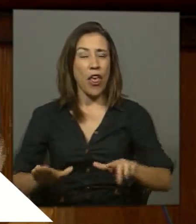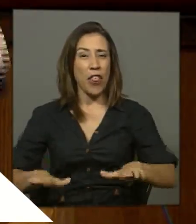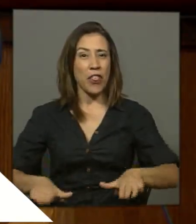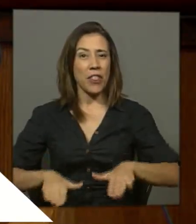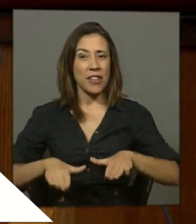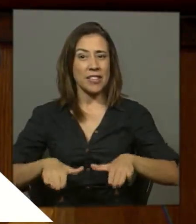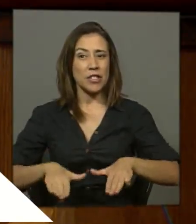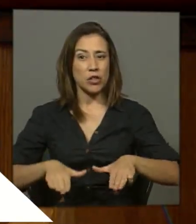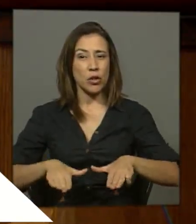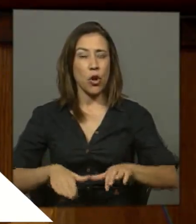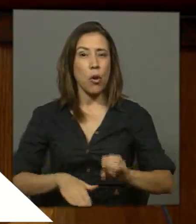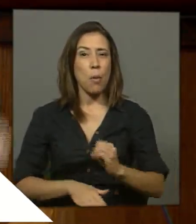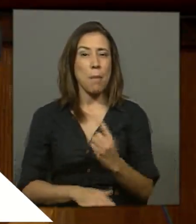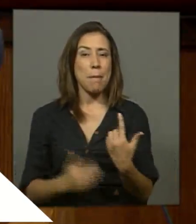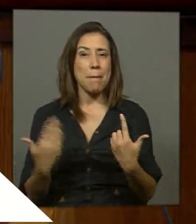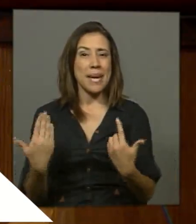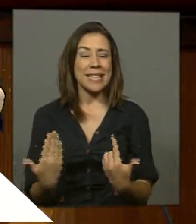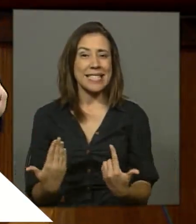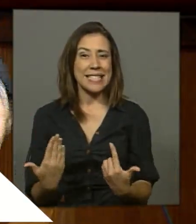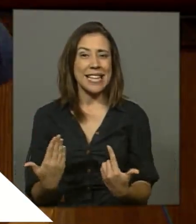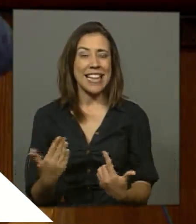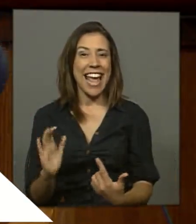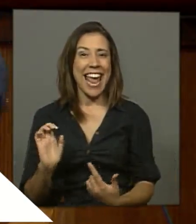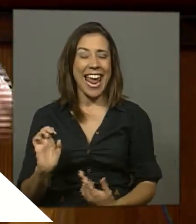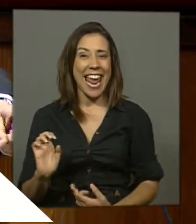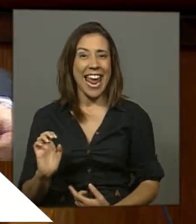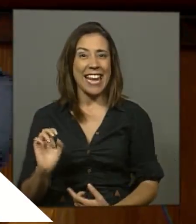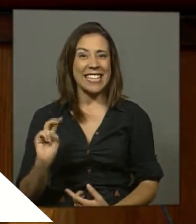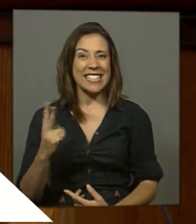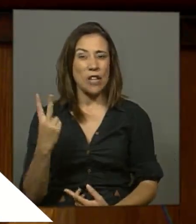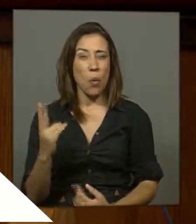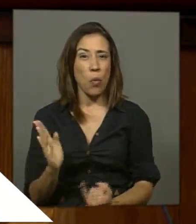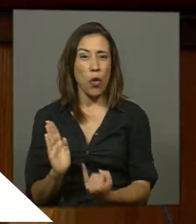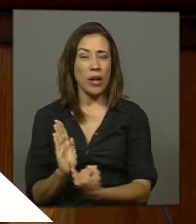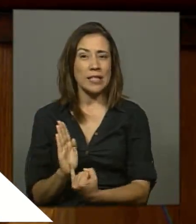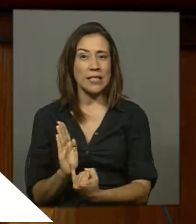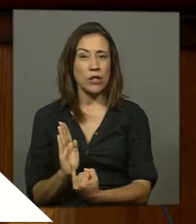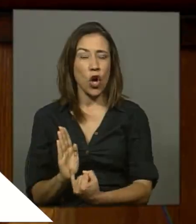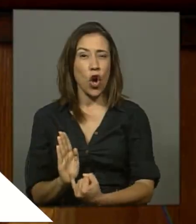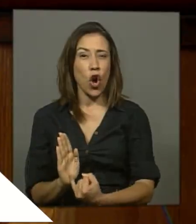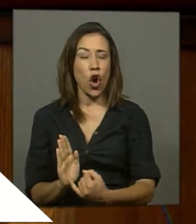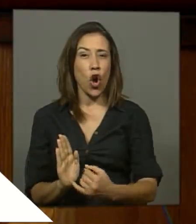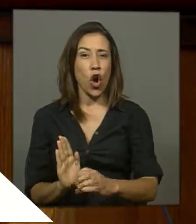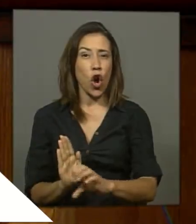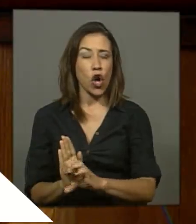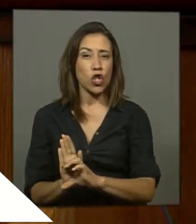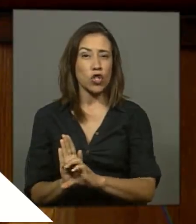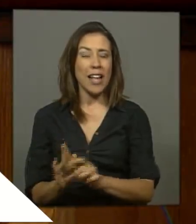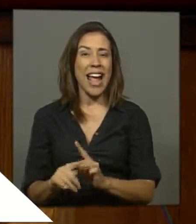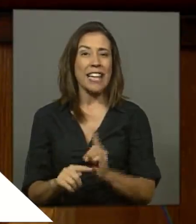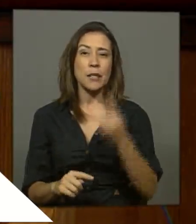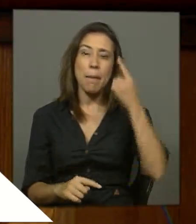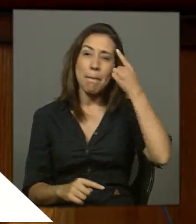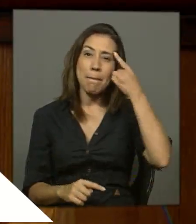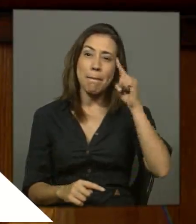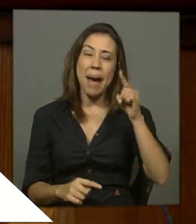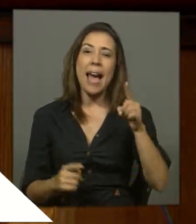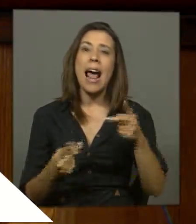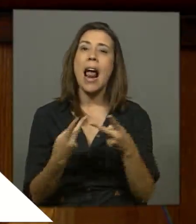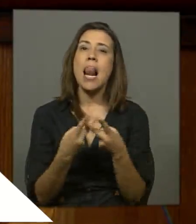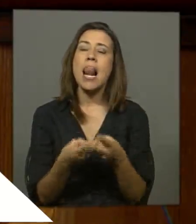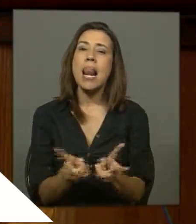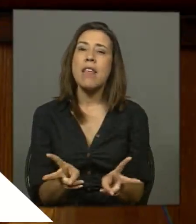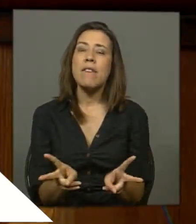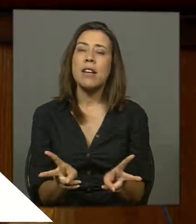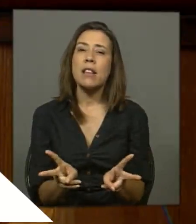19 número 7 letra e segundo inciso de la Constitución se exige para la libertad